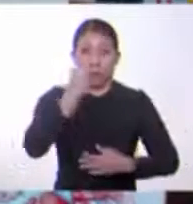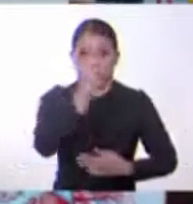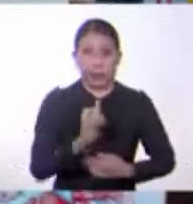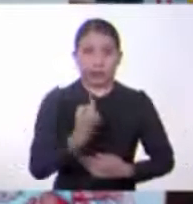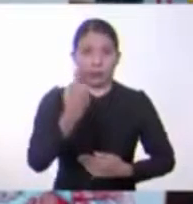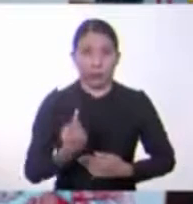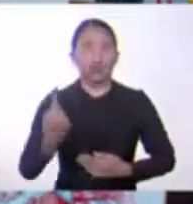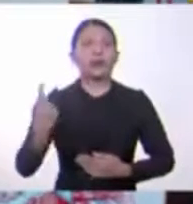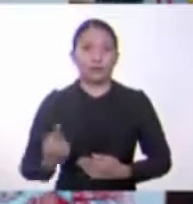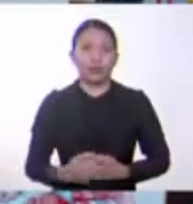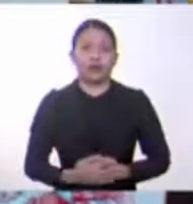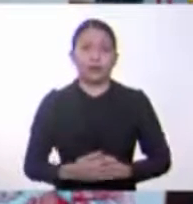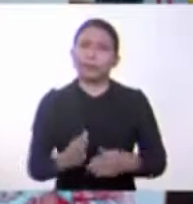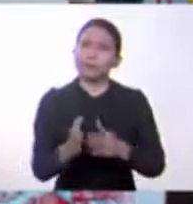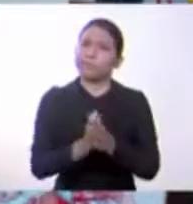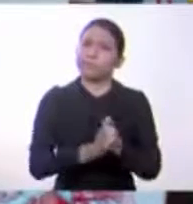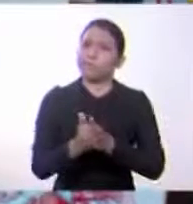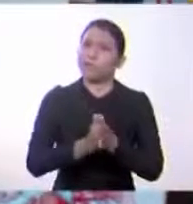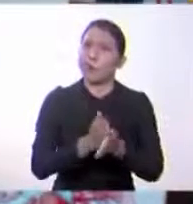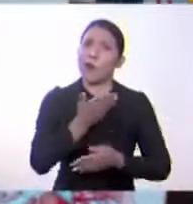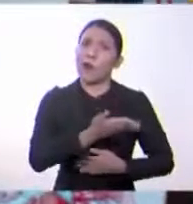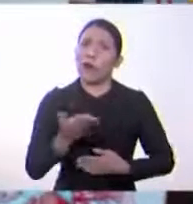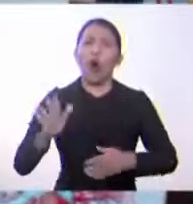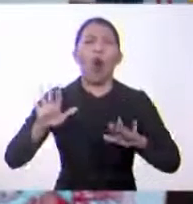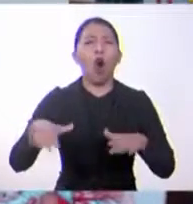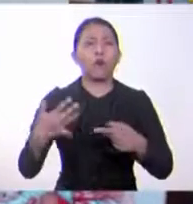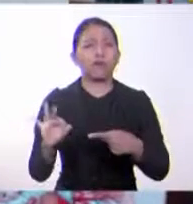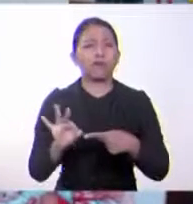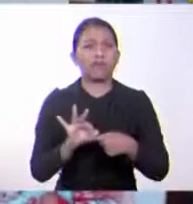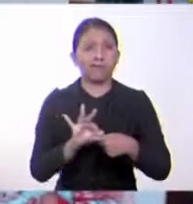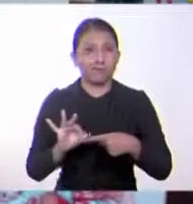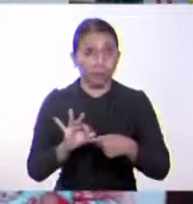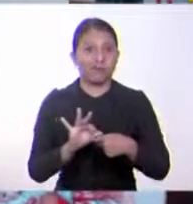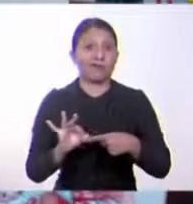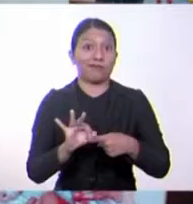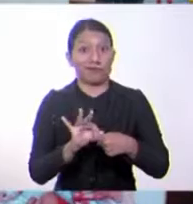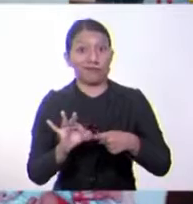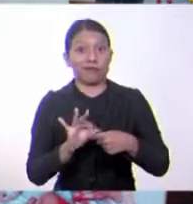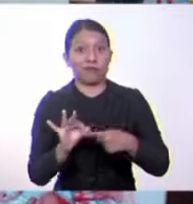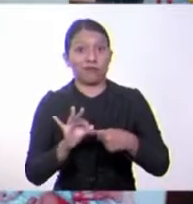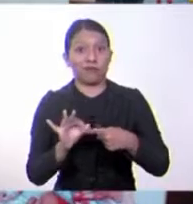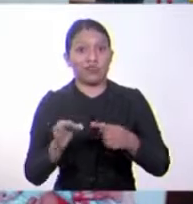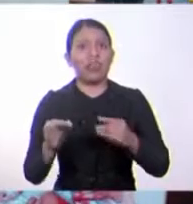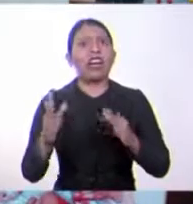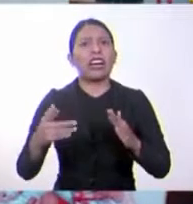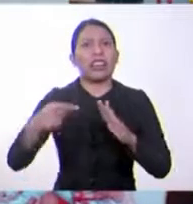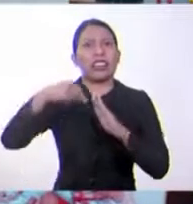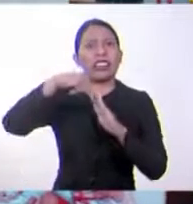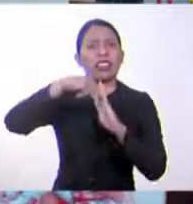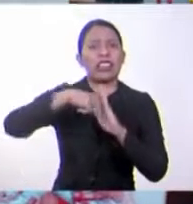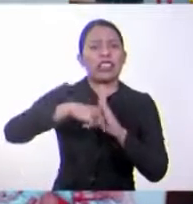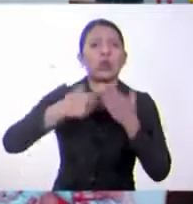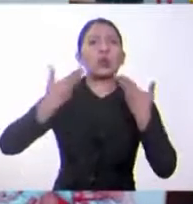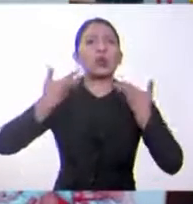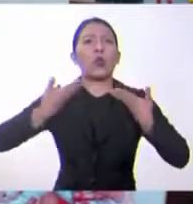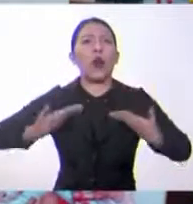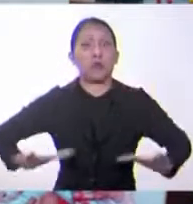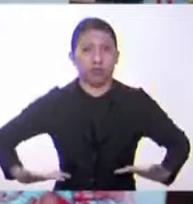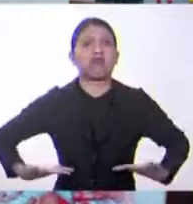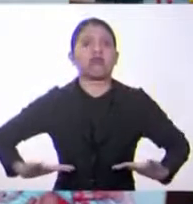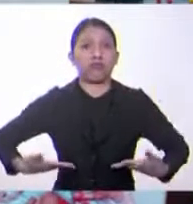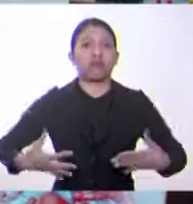ver cosas muy interesantes sobre cómo funciona y sobre todo los órganos que están involucrados en